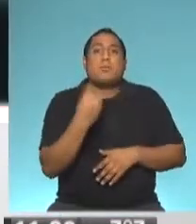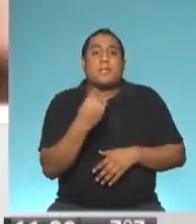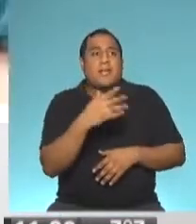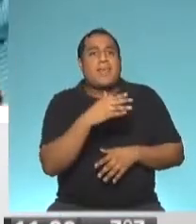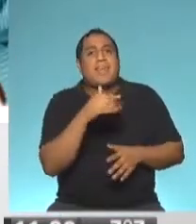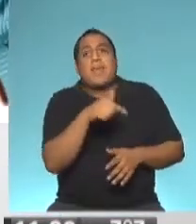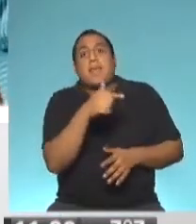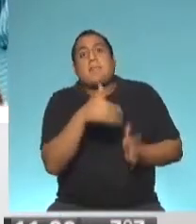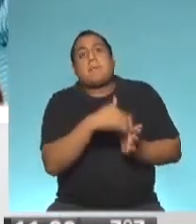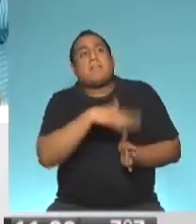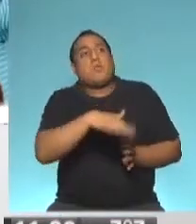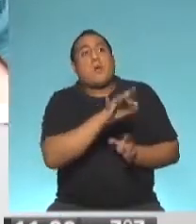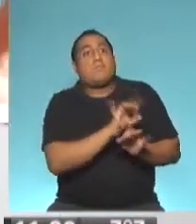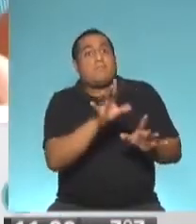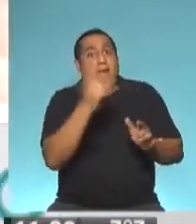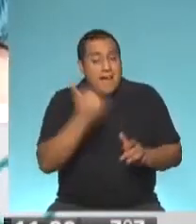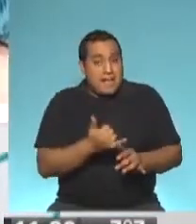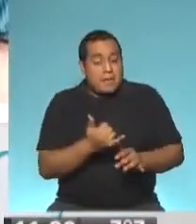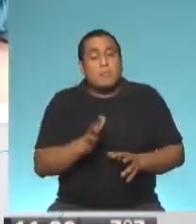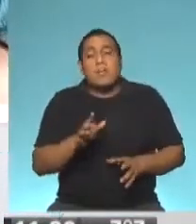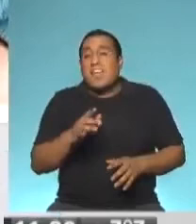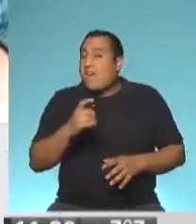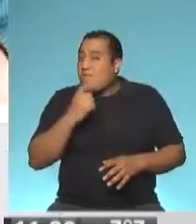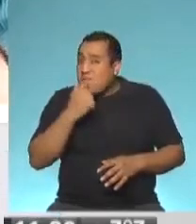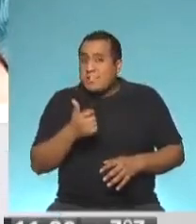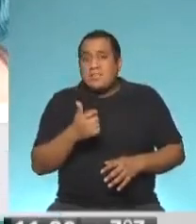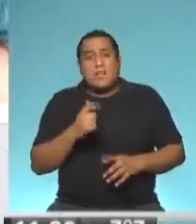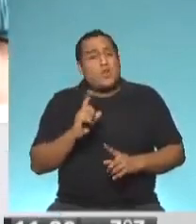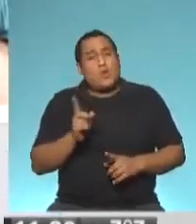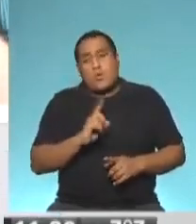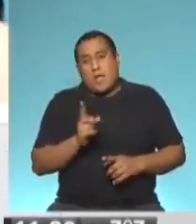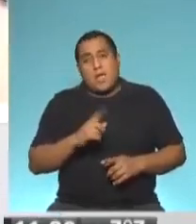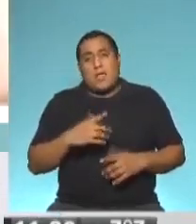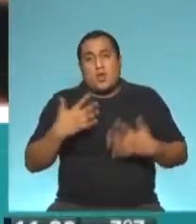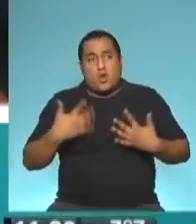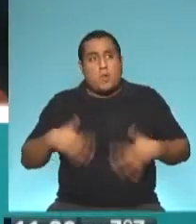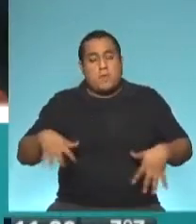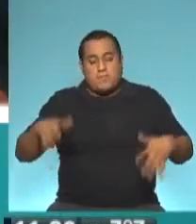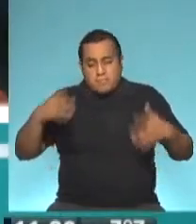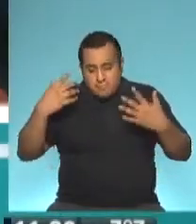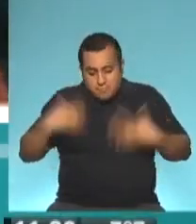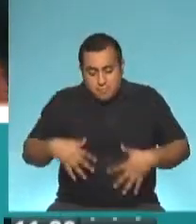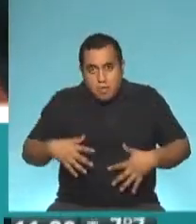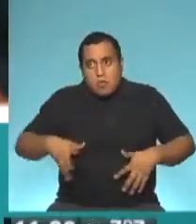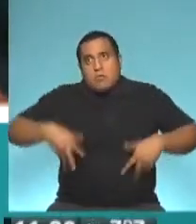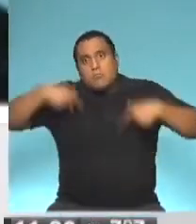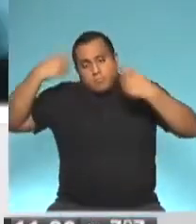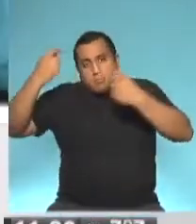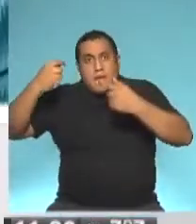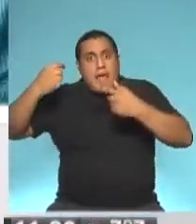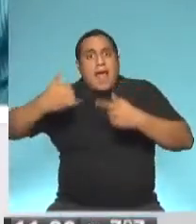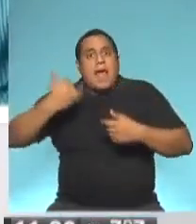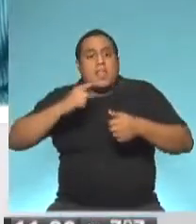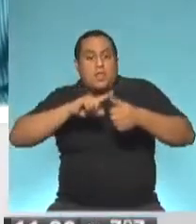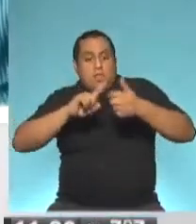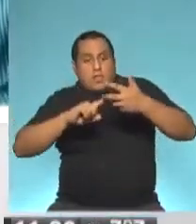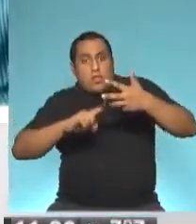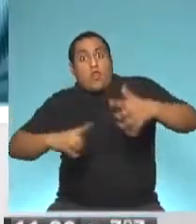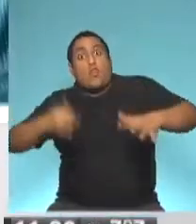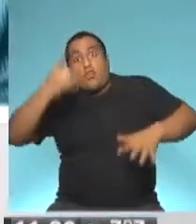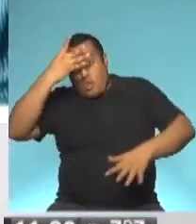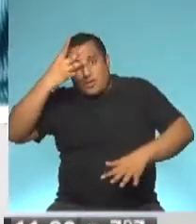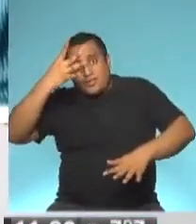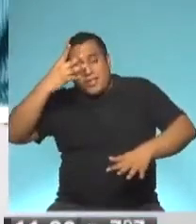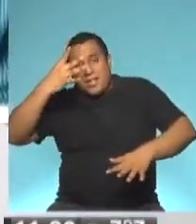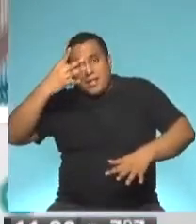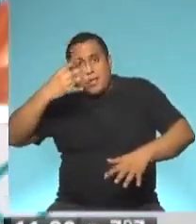que te tengo que decir, Natalia, que no son fáciles, no es fácil vestirse y no es fácil desvestirse. Hay más de 12 pasos que debemos que hacer bien para